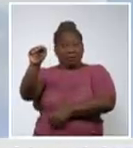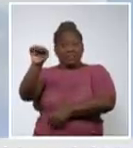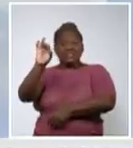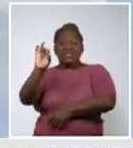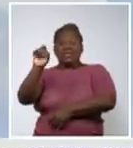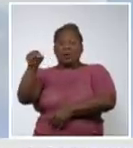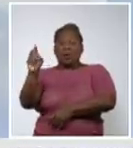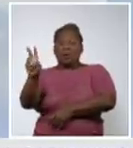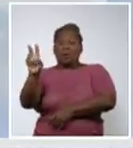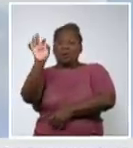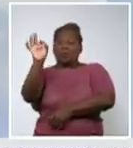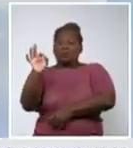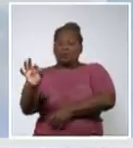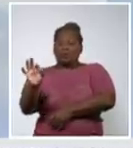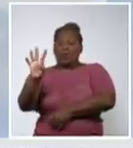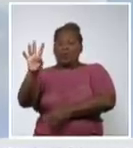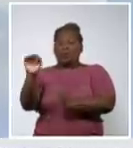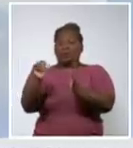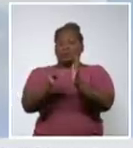que son